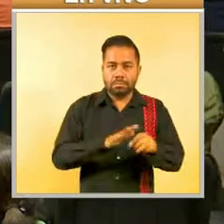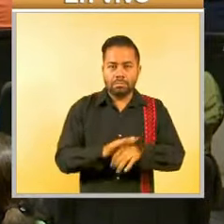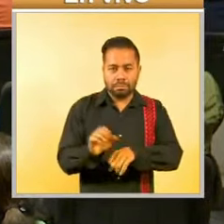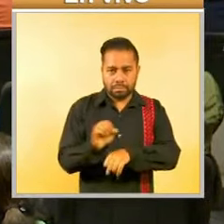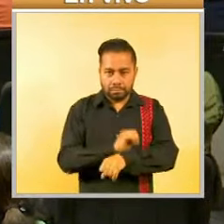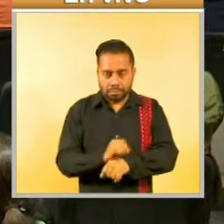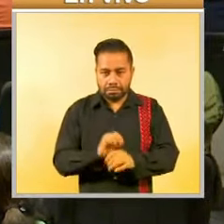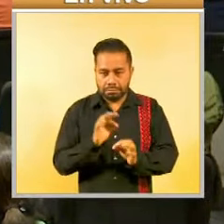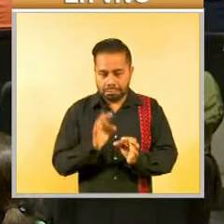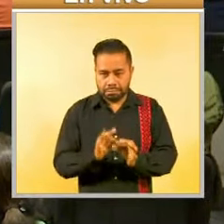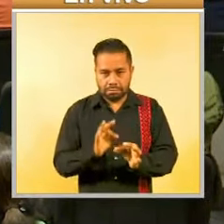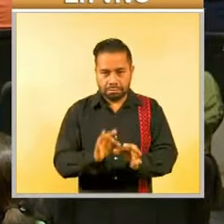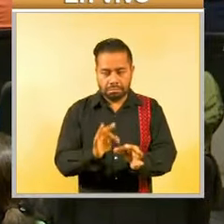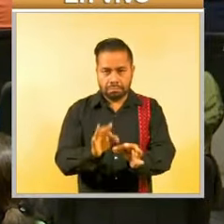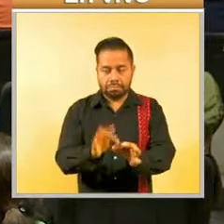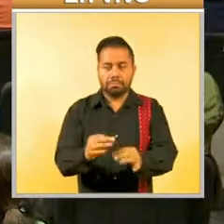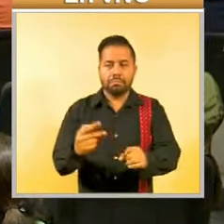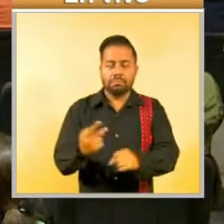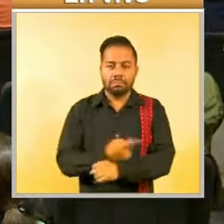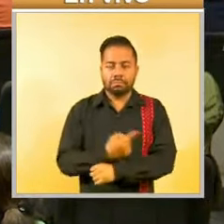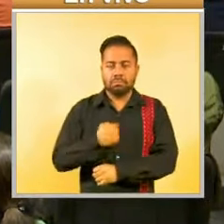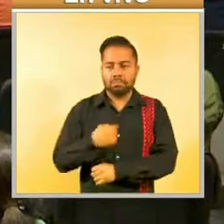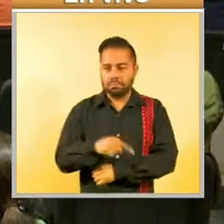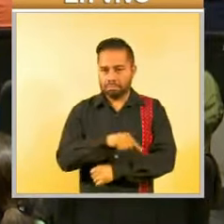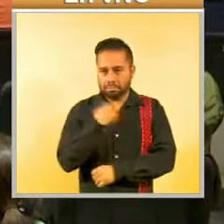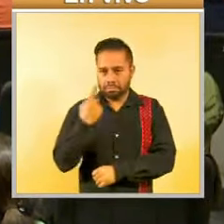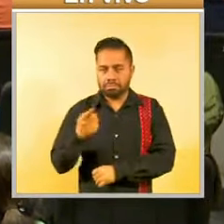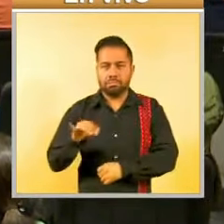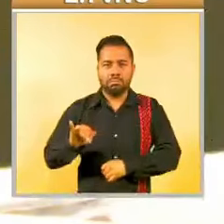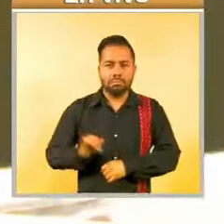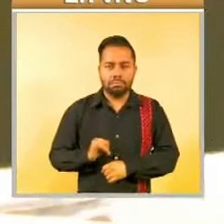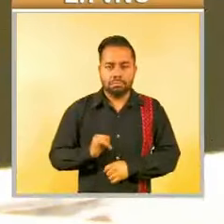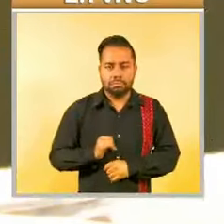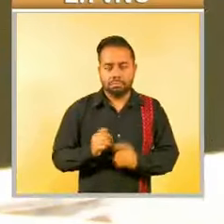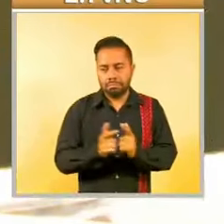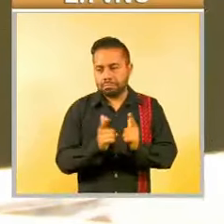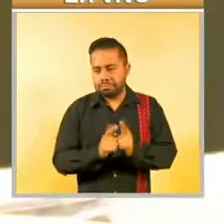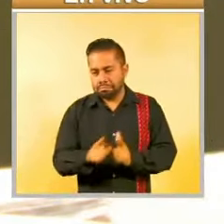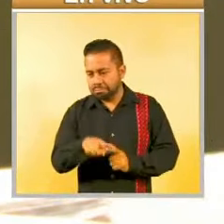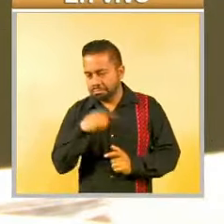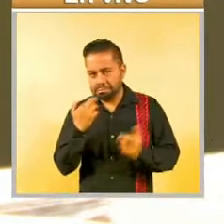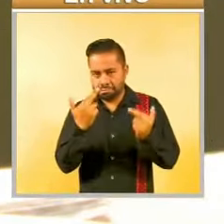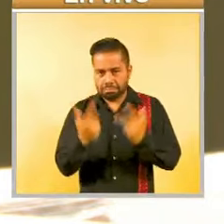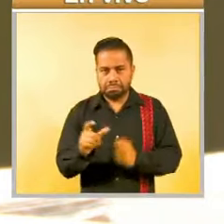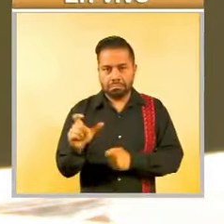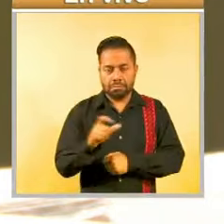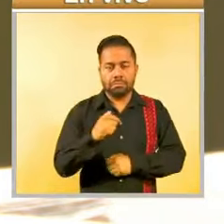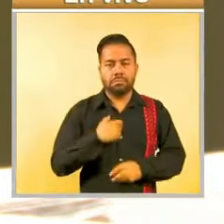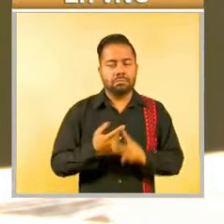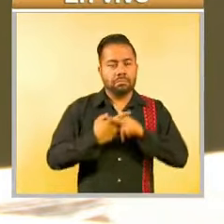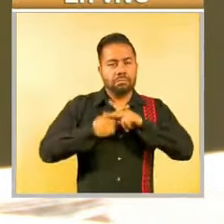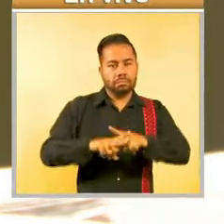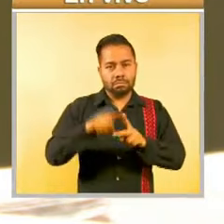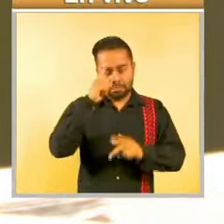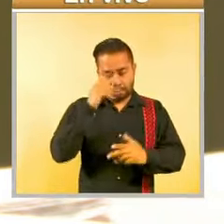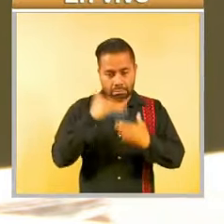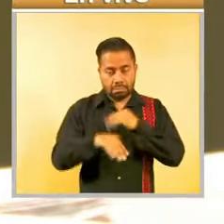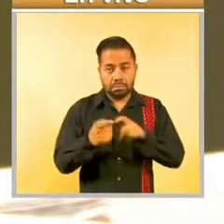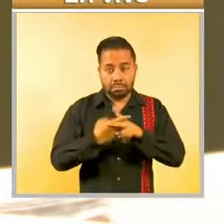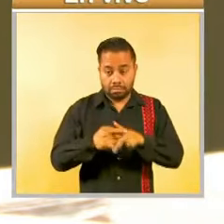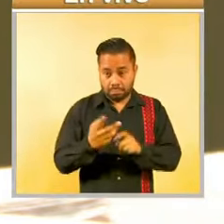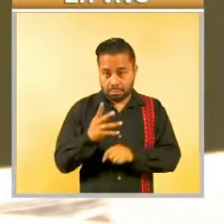operaciones constantes pues afectamos sus intereses de ciertos grupos cuando nosotros empezamos a entrar en esa